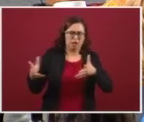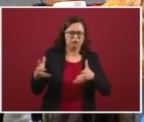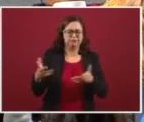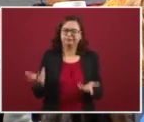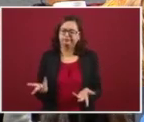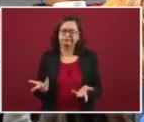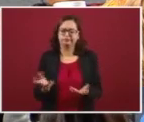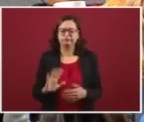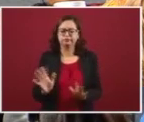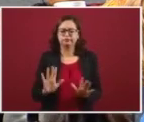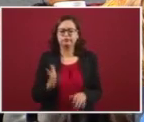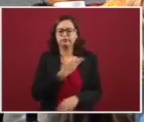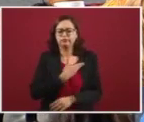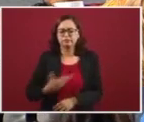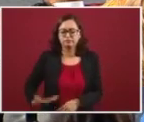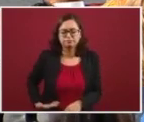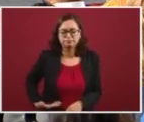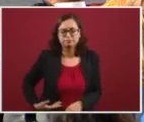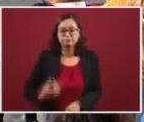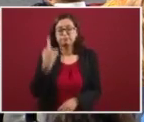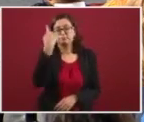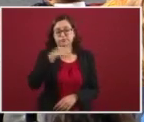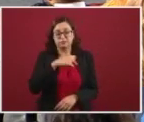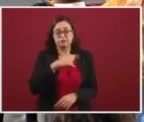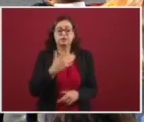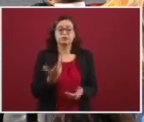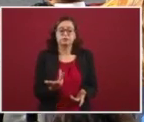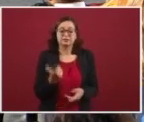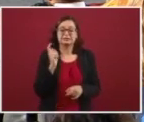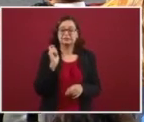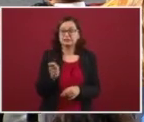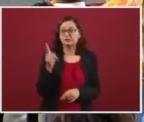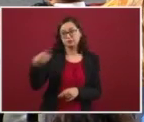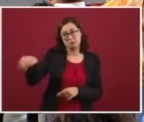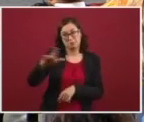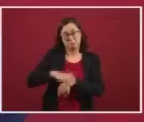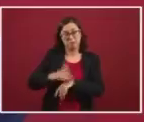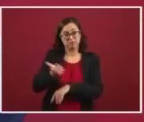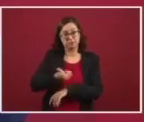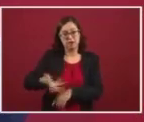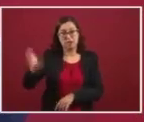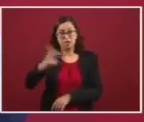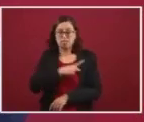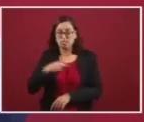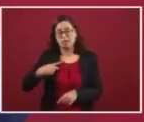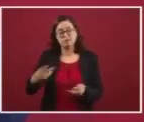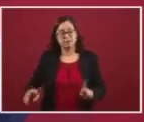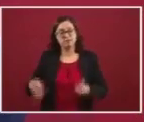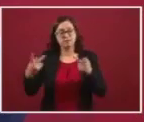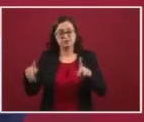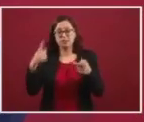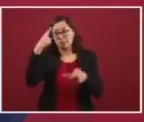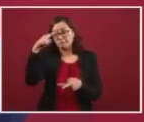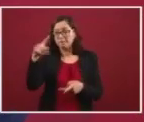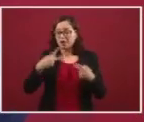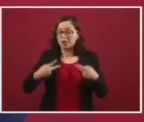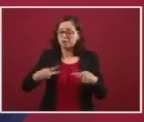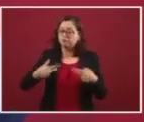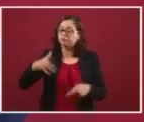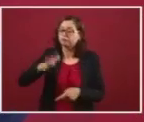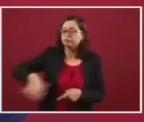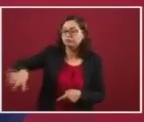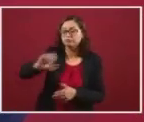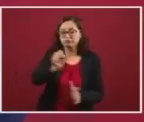instrucción del señor presidente ha sido devolverle al pueblo justamente este tipo de bienes, nosotros lo que estamos es trabajando de forma intensa con la Fiscalía